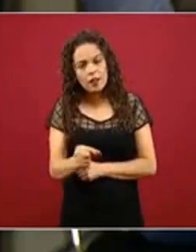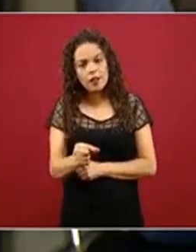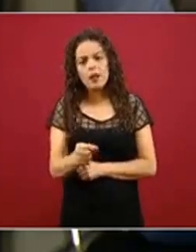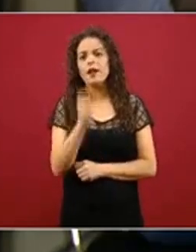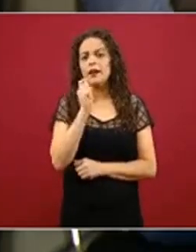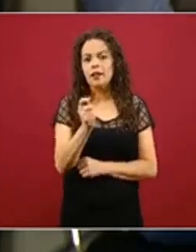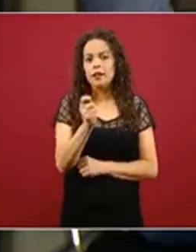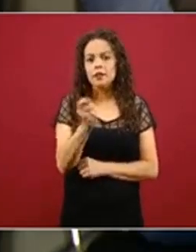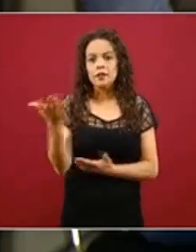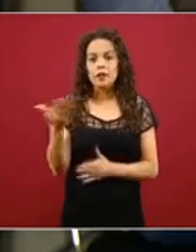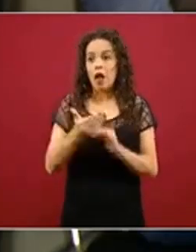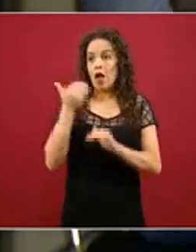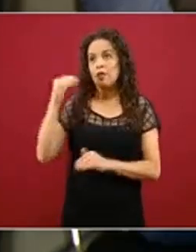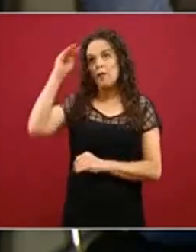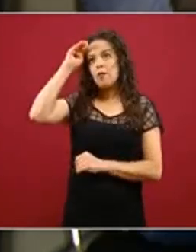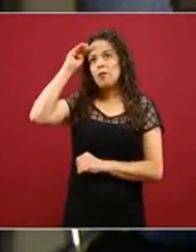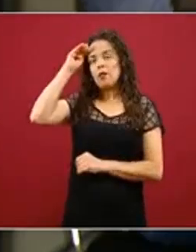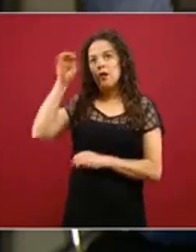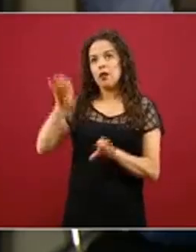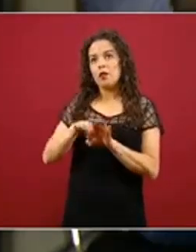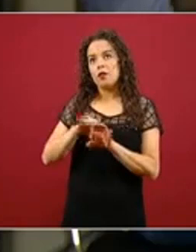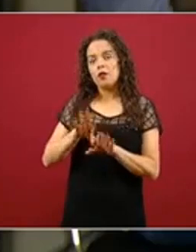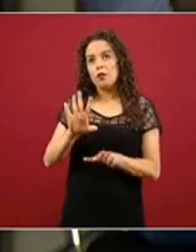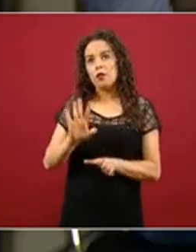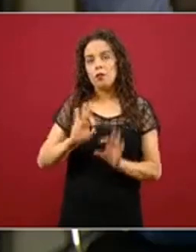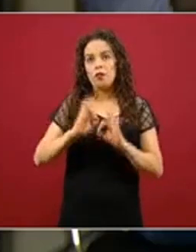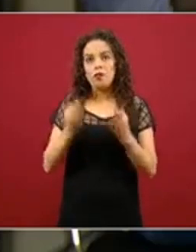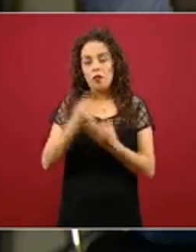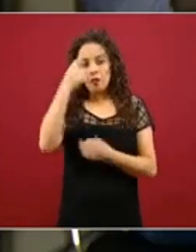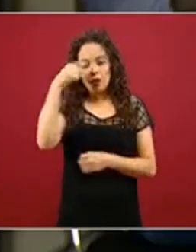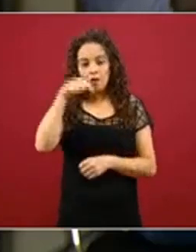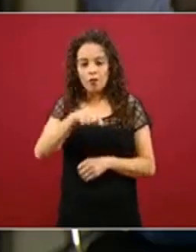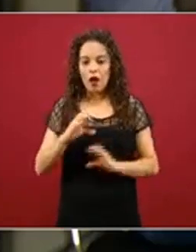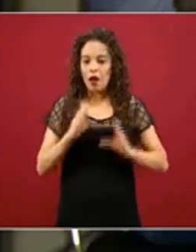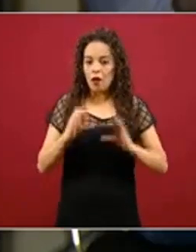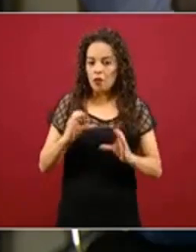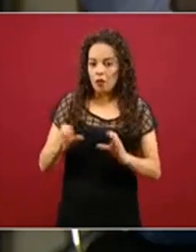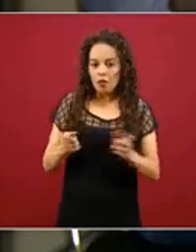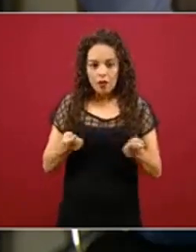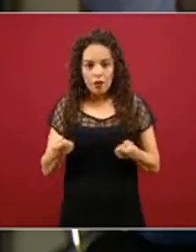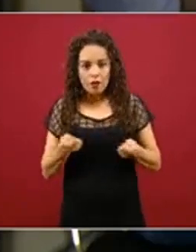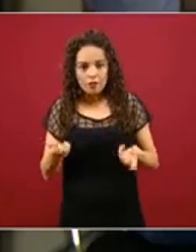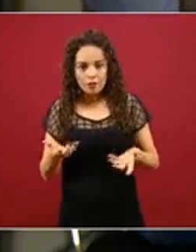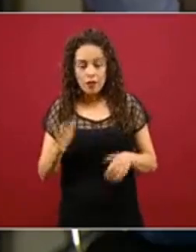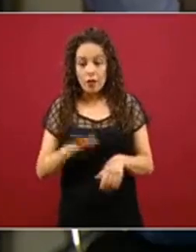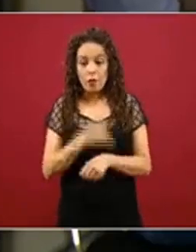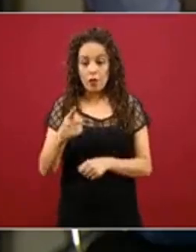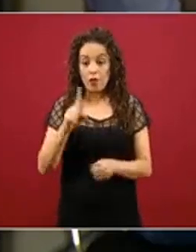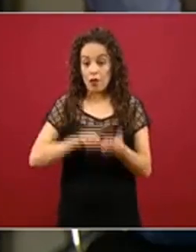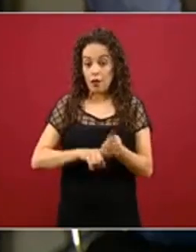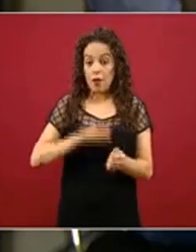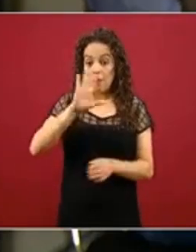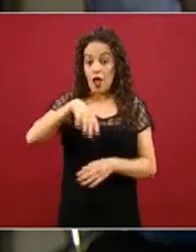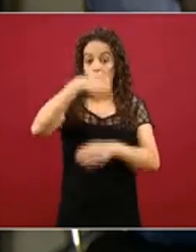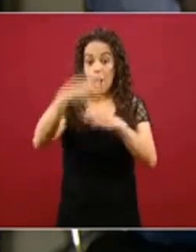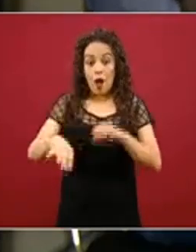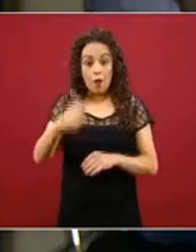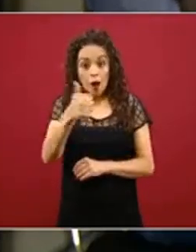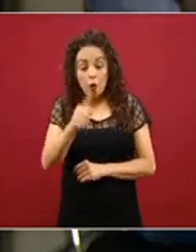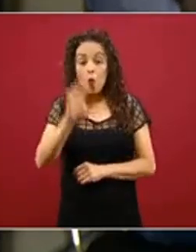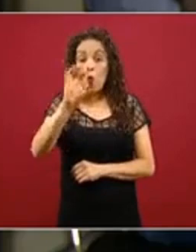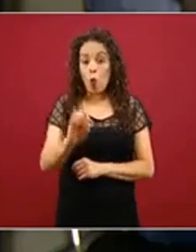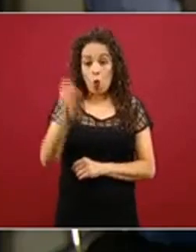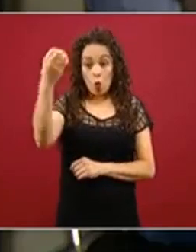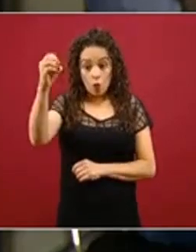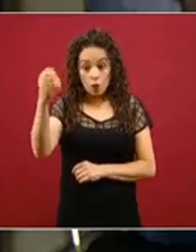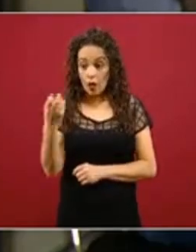Es porque ahorita refiere, el primer ciclo termina hasta agosto, Sí, posiblemente octubre. posiblemente octubre.